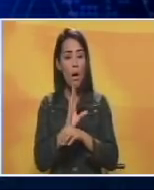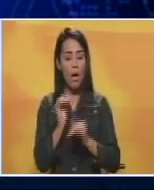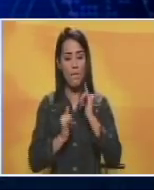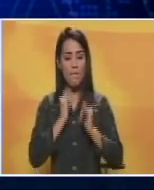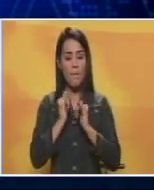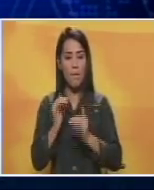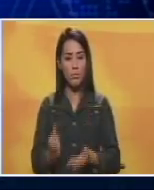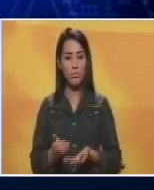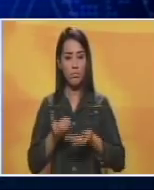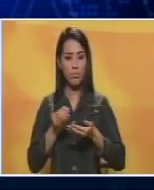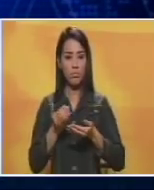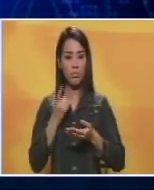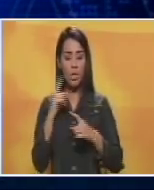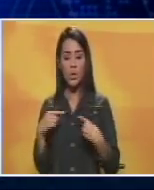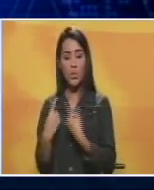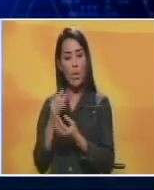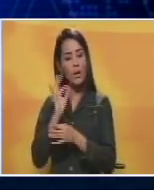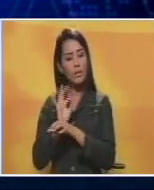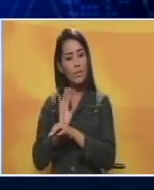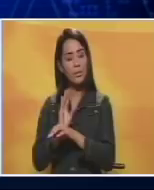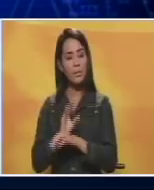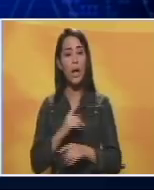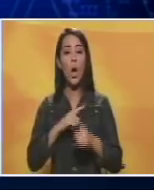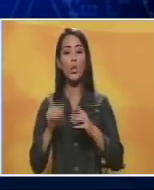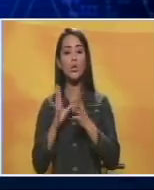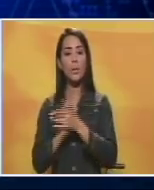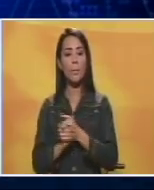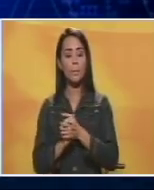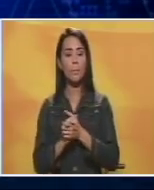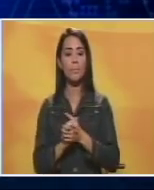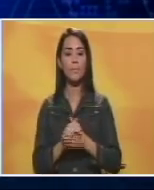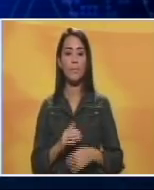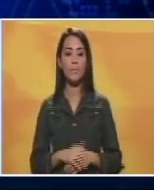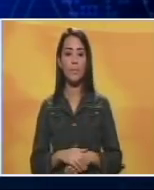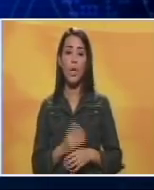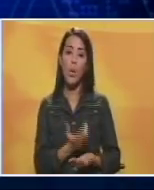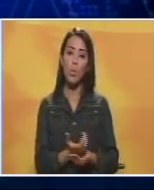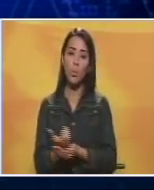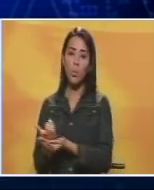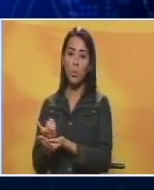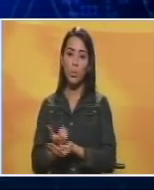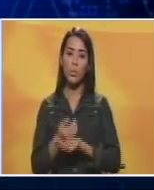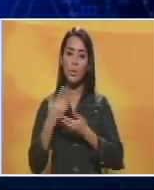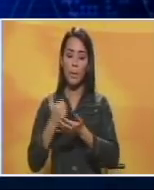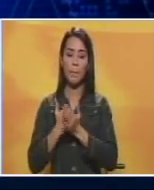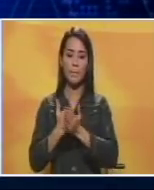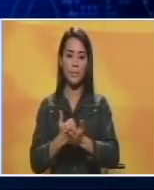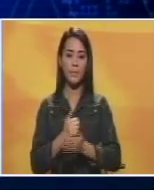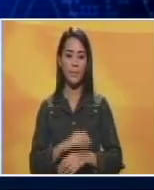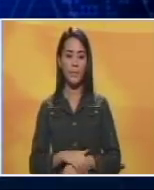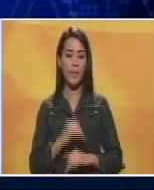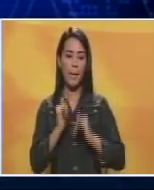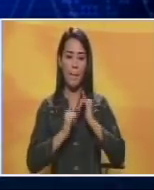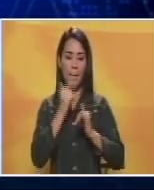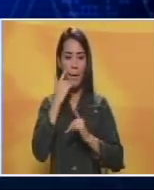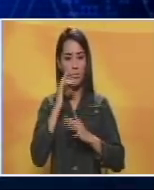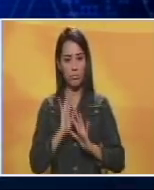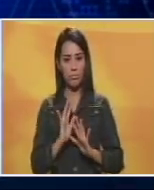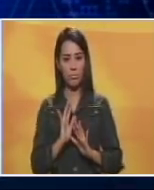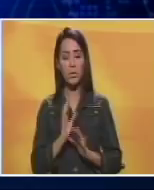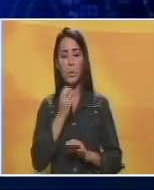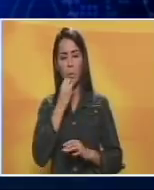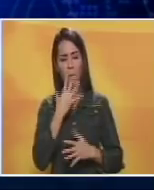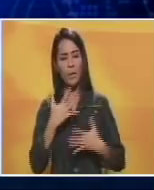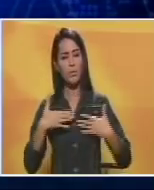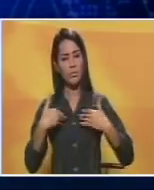a la que logra poner en zona segura para que otro de sus compañeros la lleve con los bomberos para ser asistida. La menor presuntamente se encuentra en buen